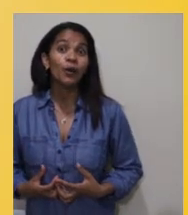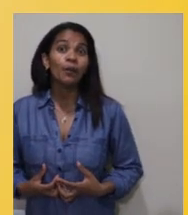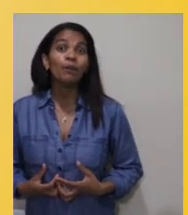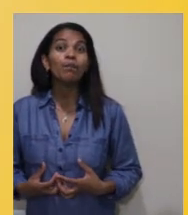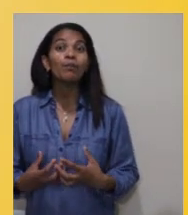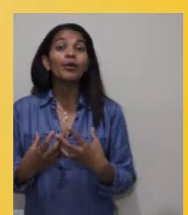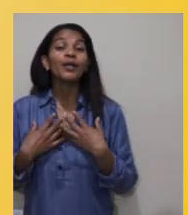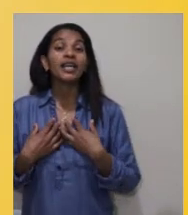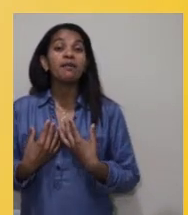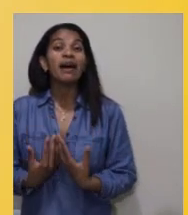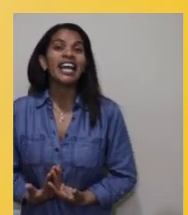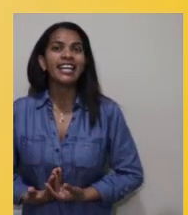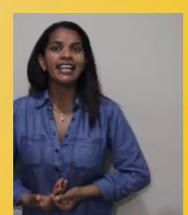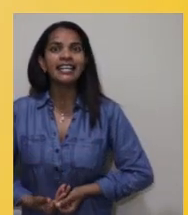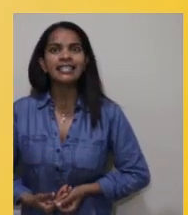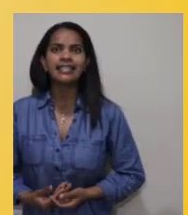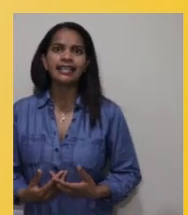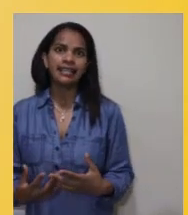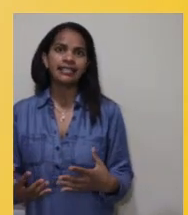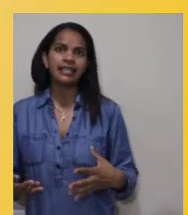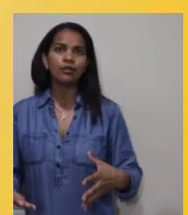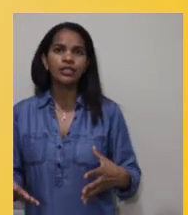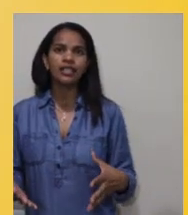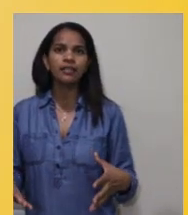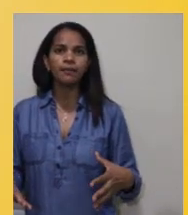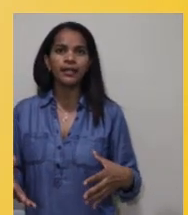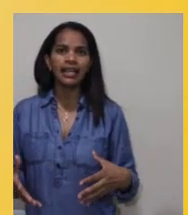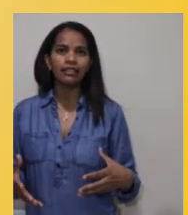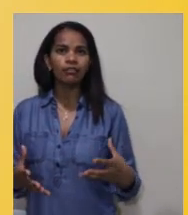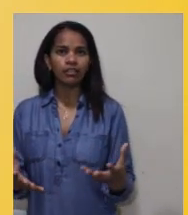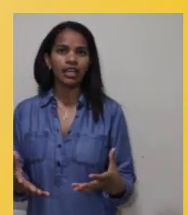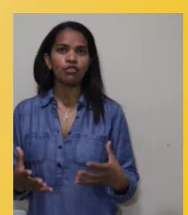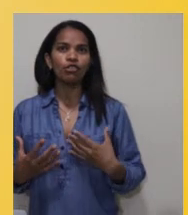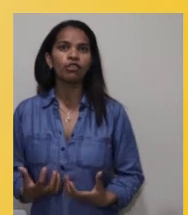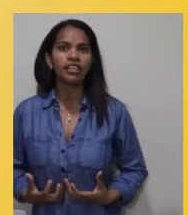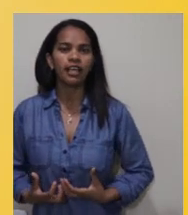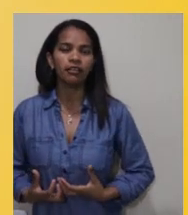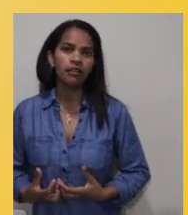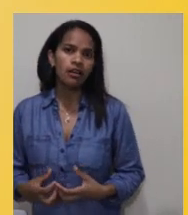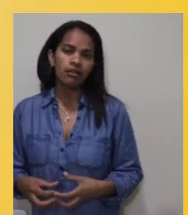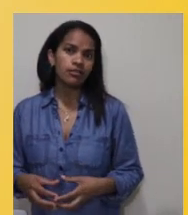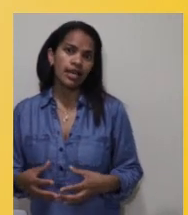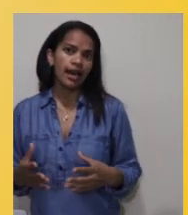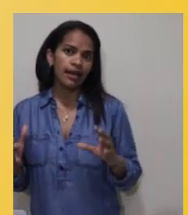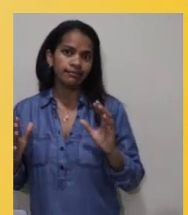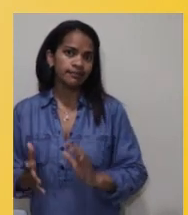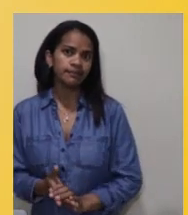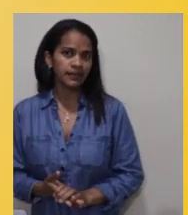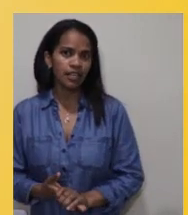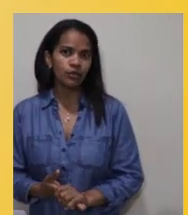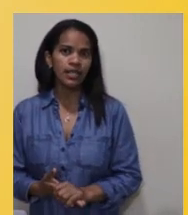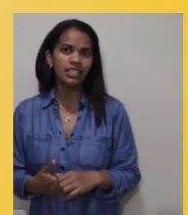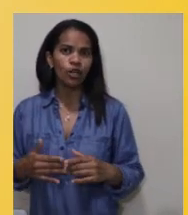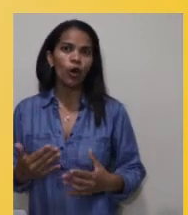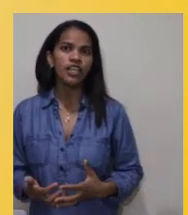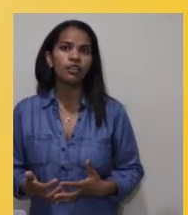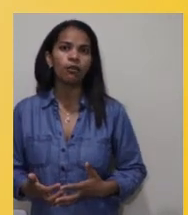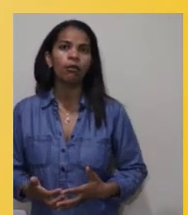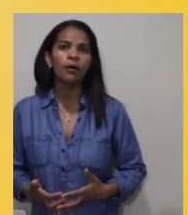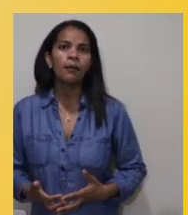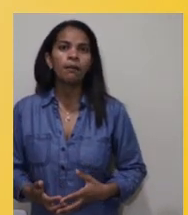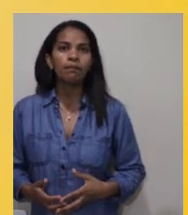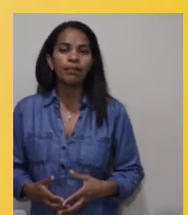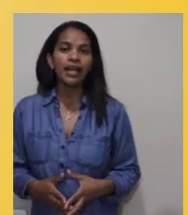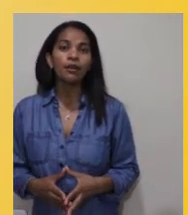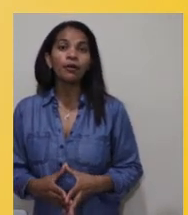nuestro. Porque imagínense estar luchando por algo que yo no quiero, o sea, eso es